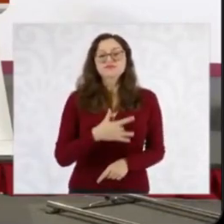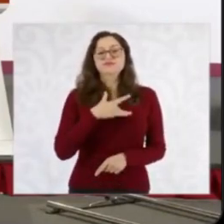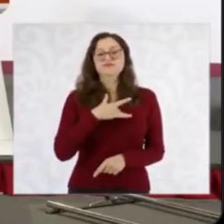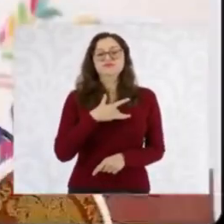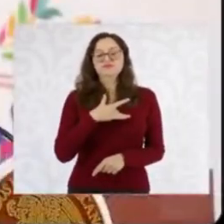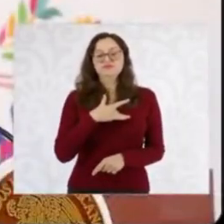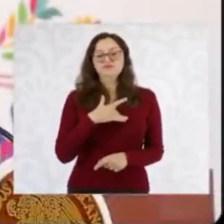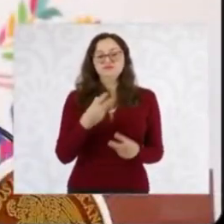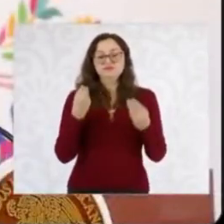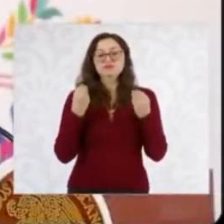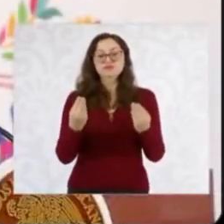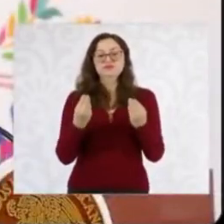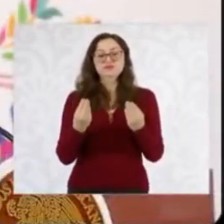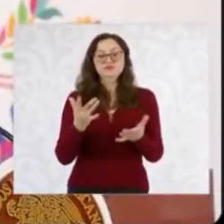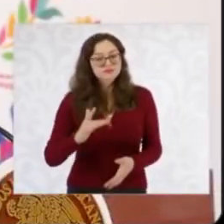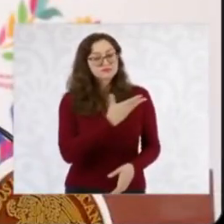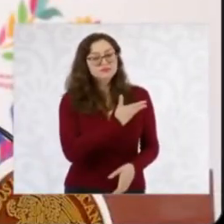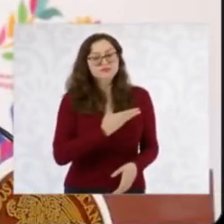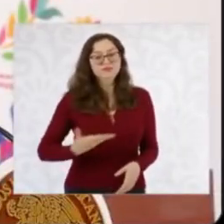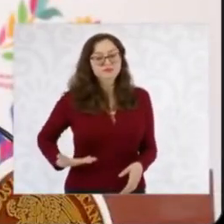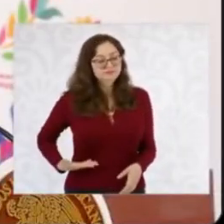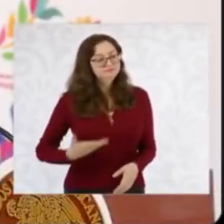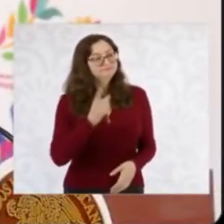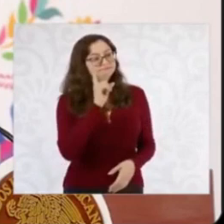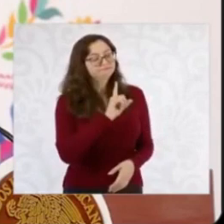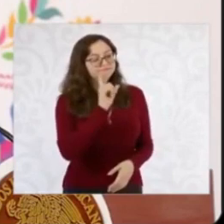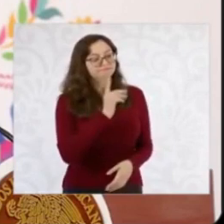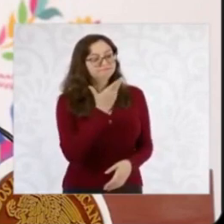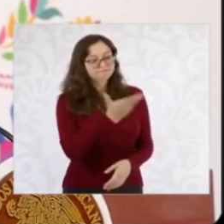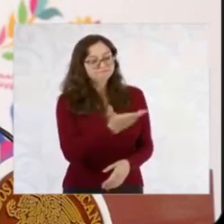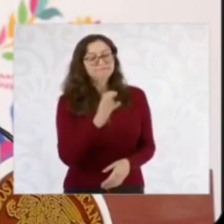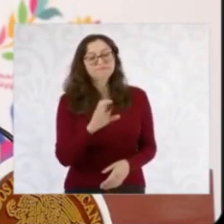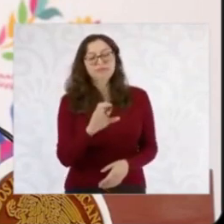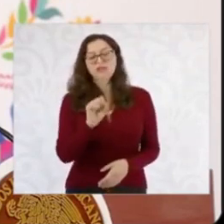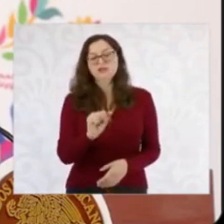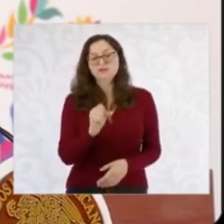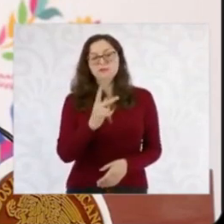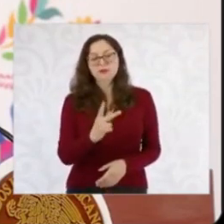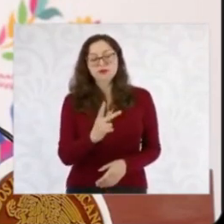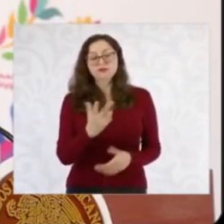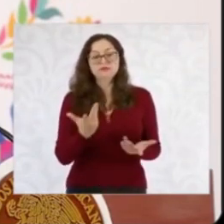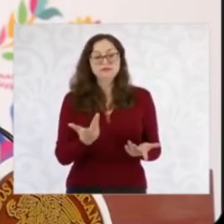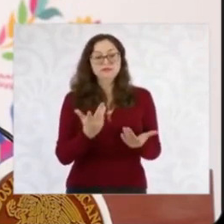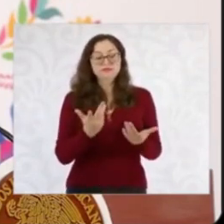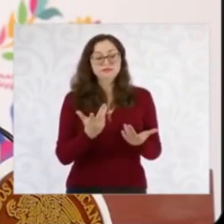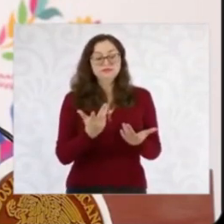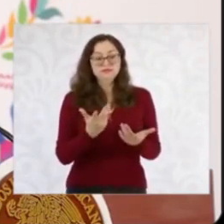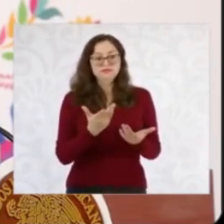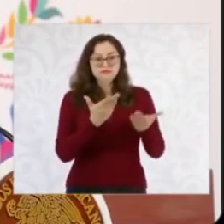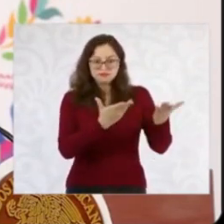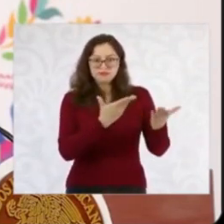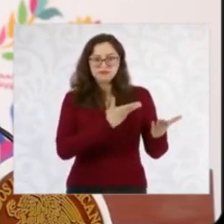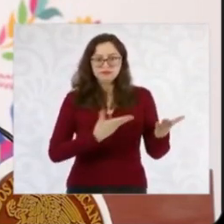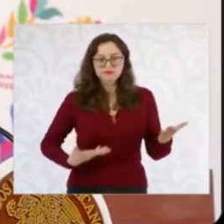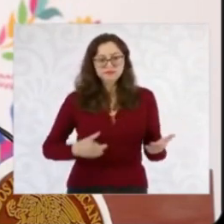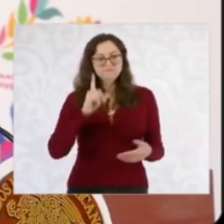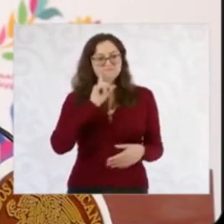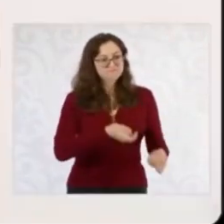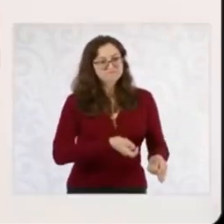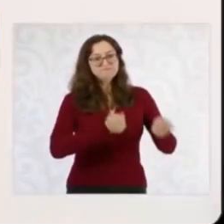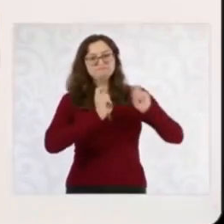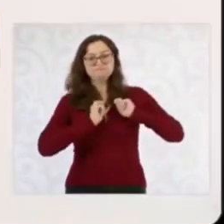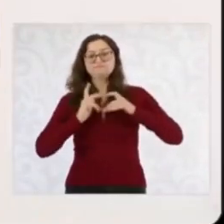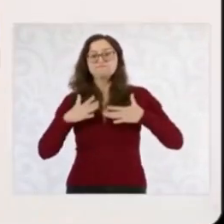Reforma judicial Pero por supuesto que estoy a favor el tema es que yo la vi lenta pues mi Search como que no se inscribían como que no más